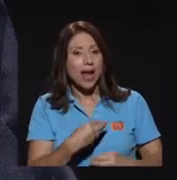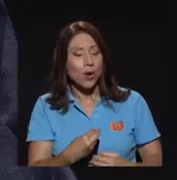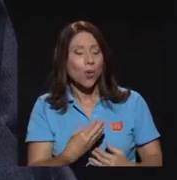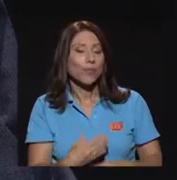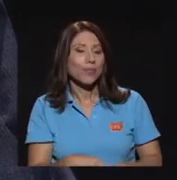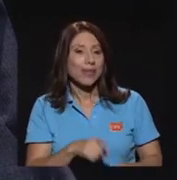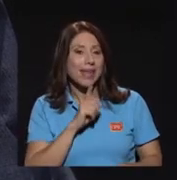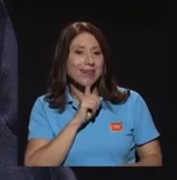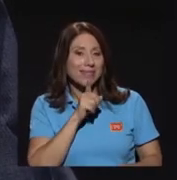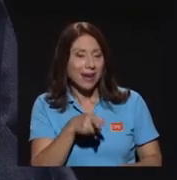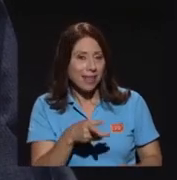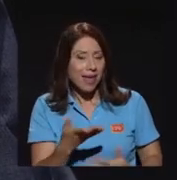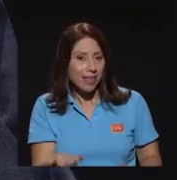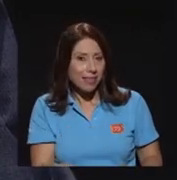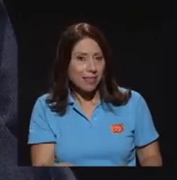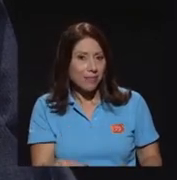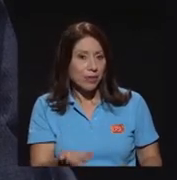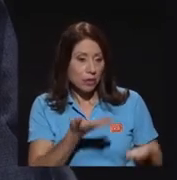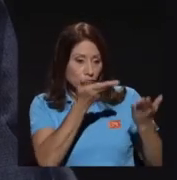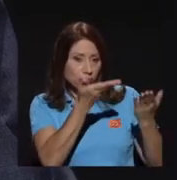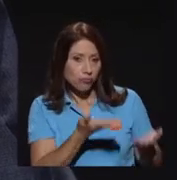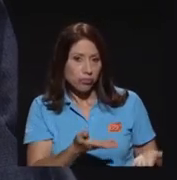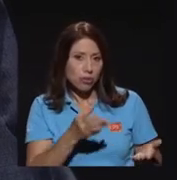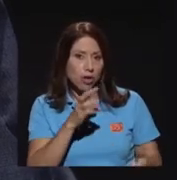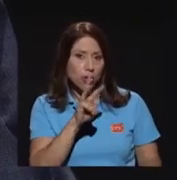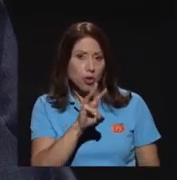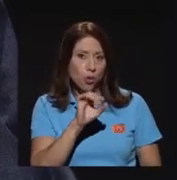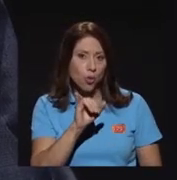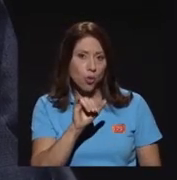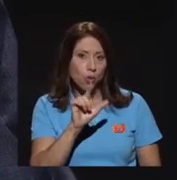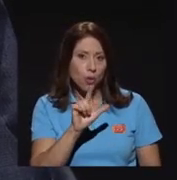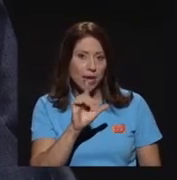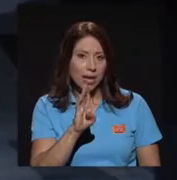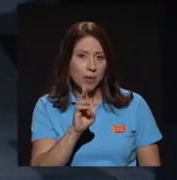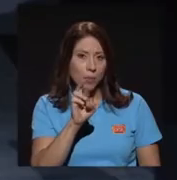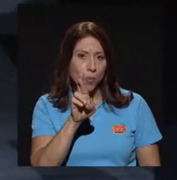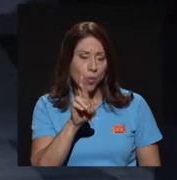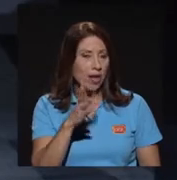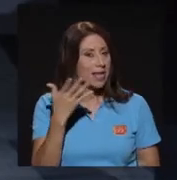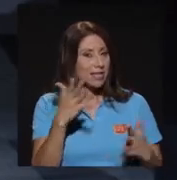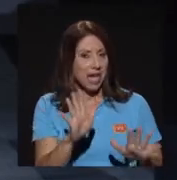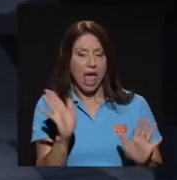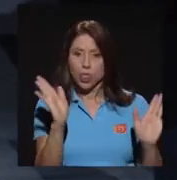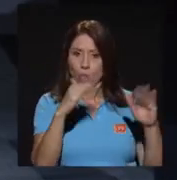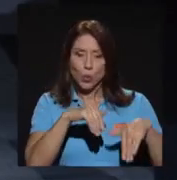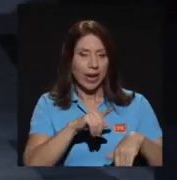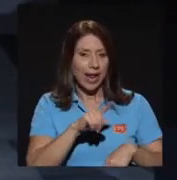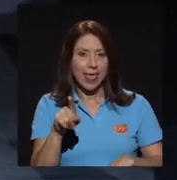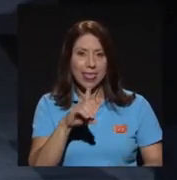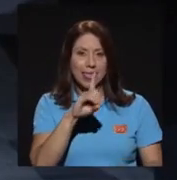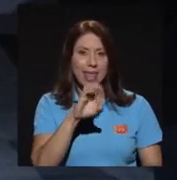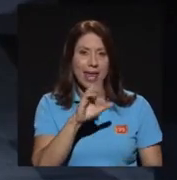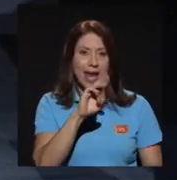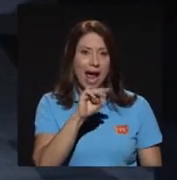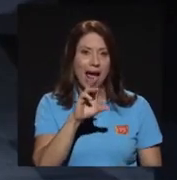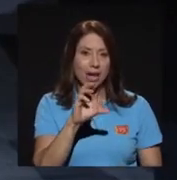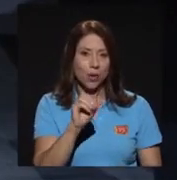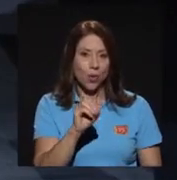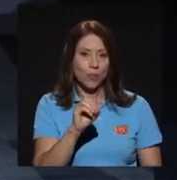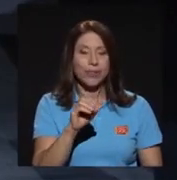realidad don wild world ya no era el decano el decano era un